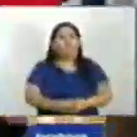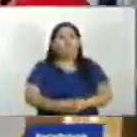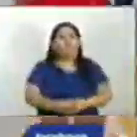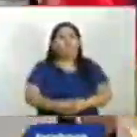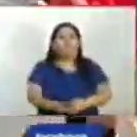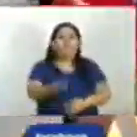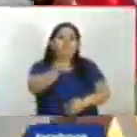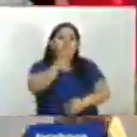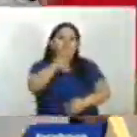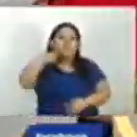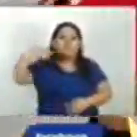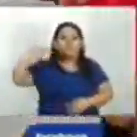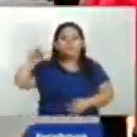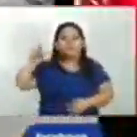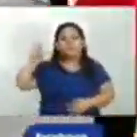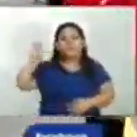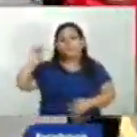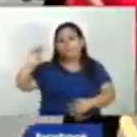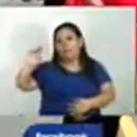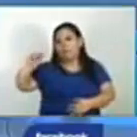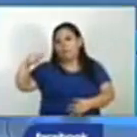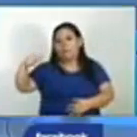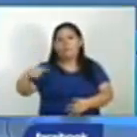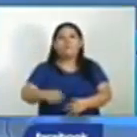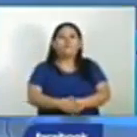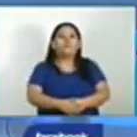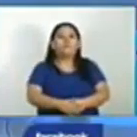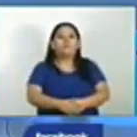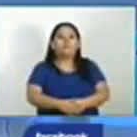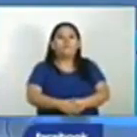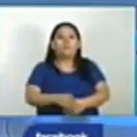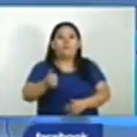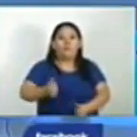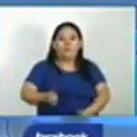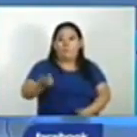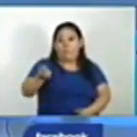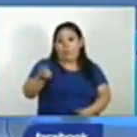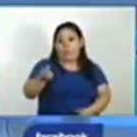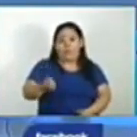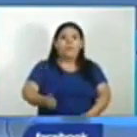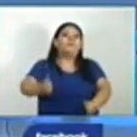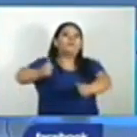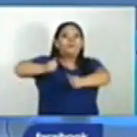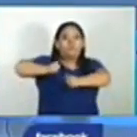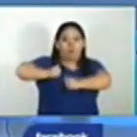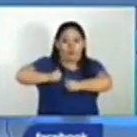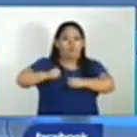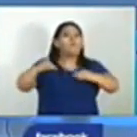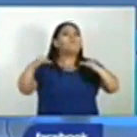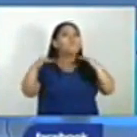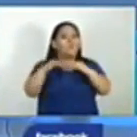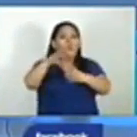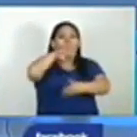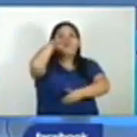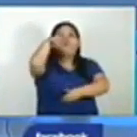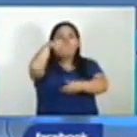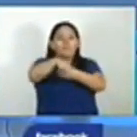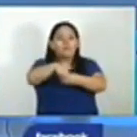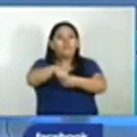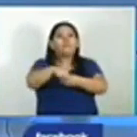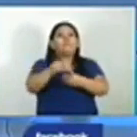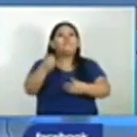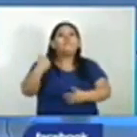Este es un informe de Herbert Vázquez. Y miles de policías y soldados también fueron parte de la conmemoración